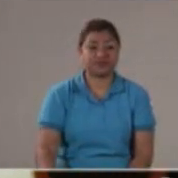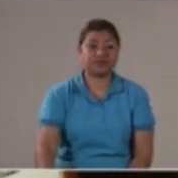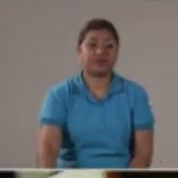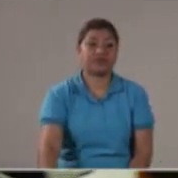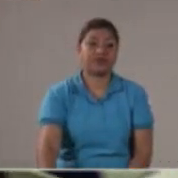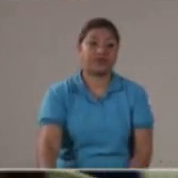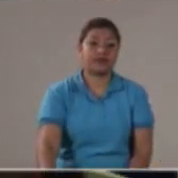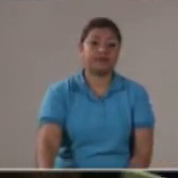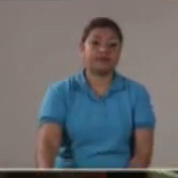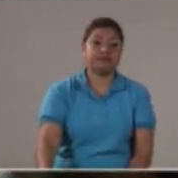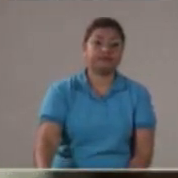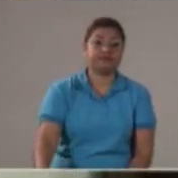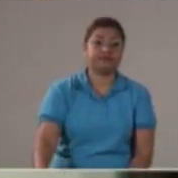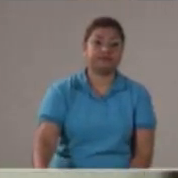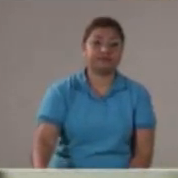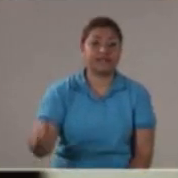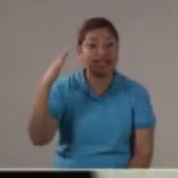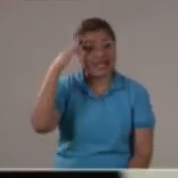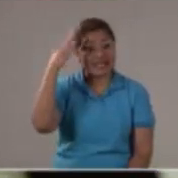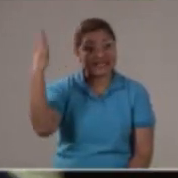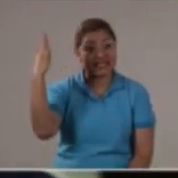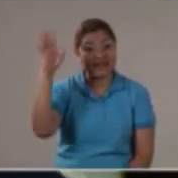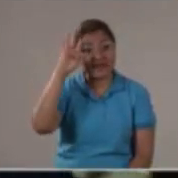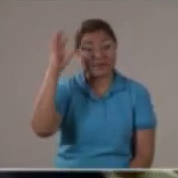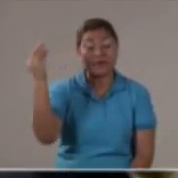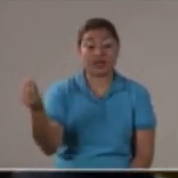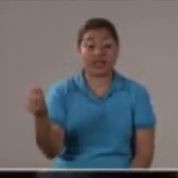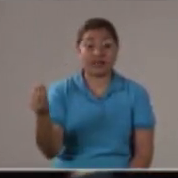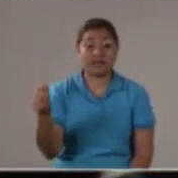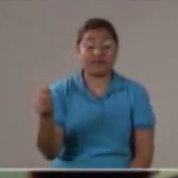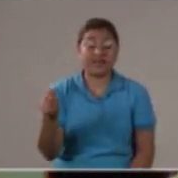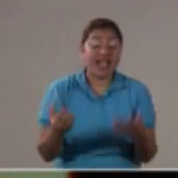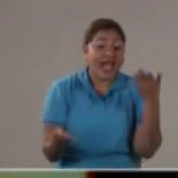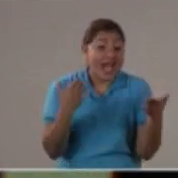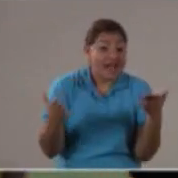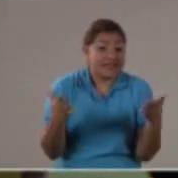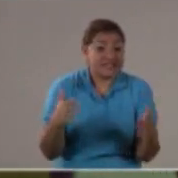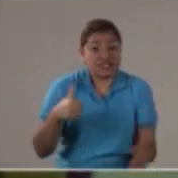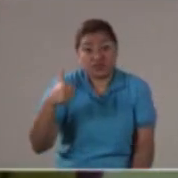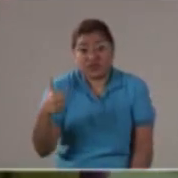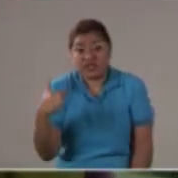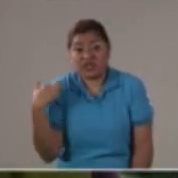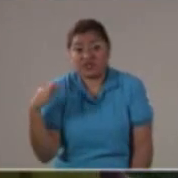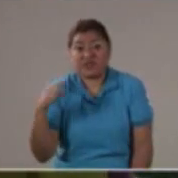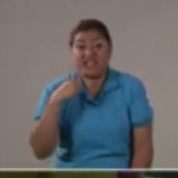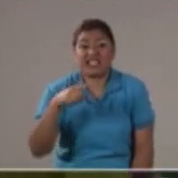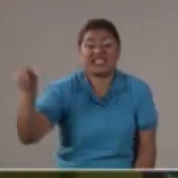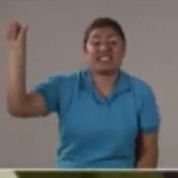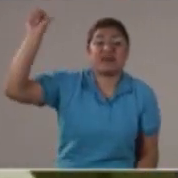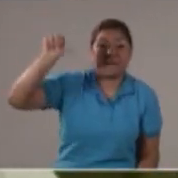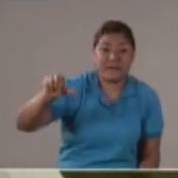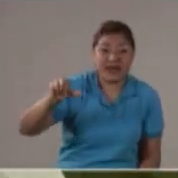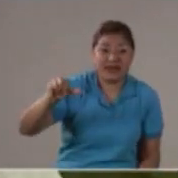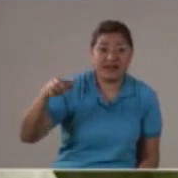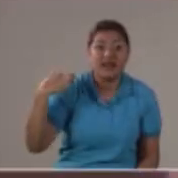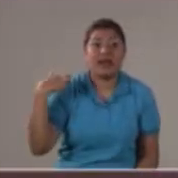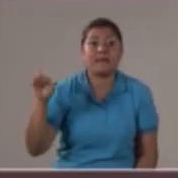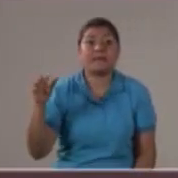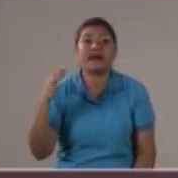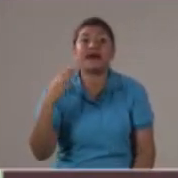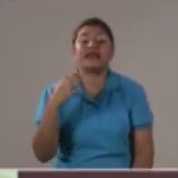¿Sabe por qué le digo esto? Porque somos muy buenos a veces para decir mal. Para mal,